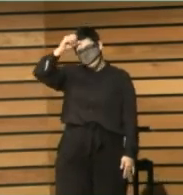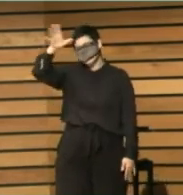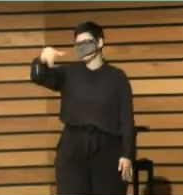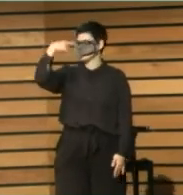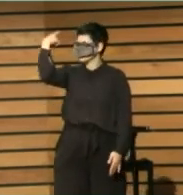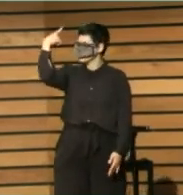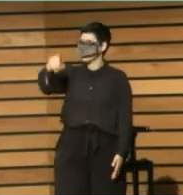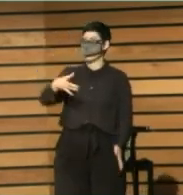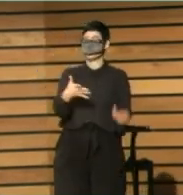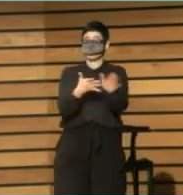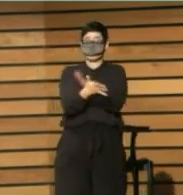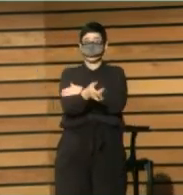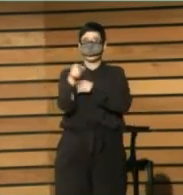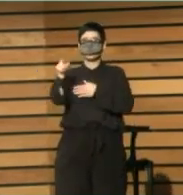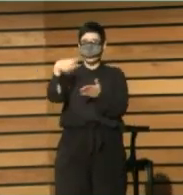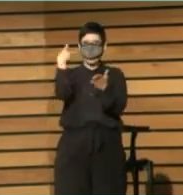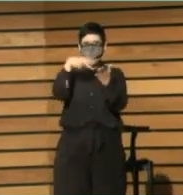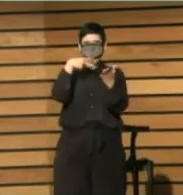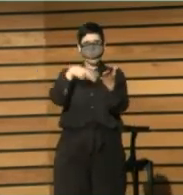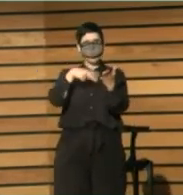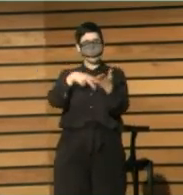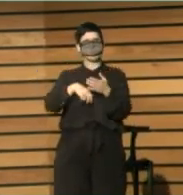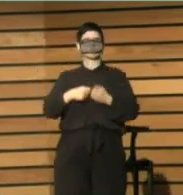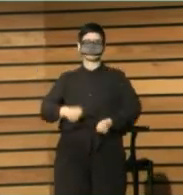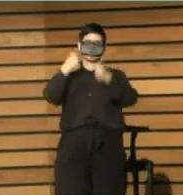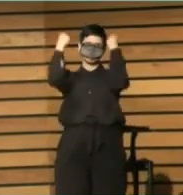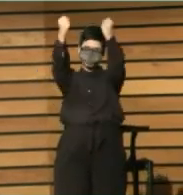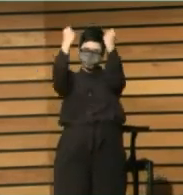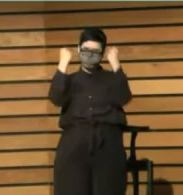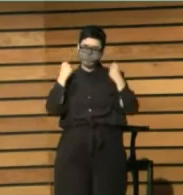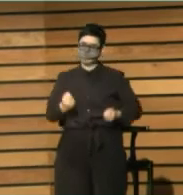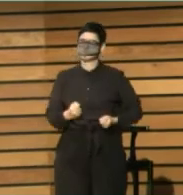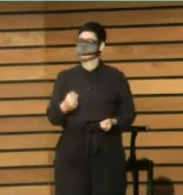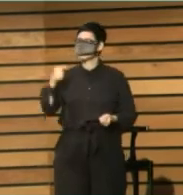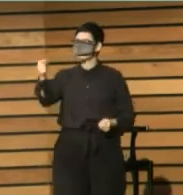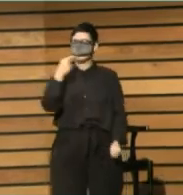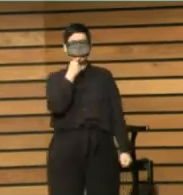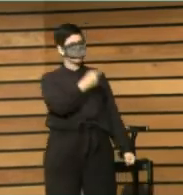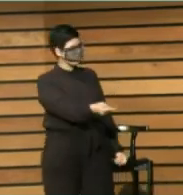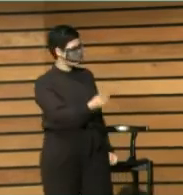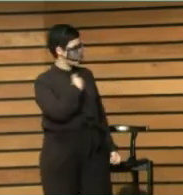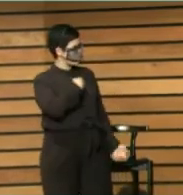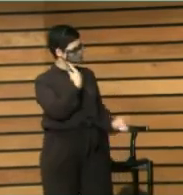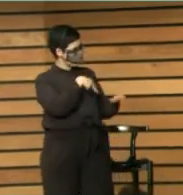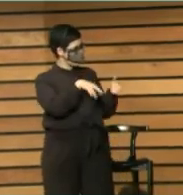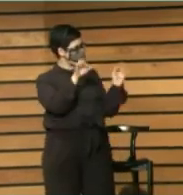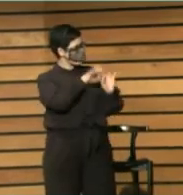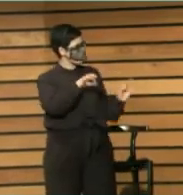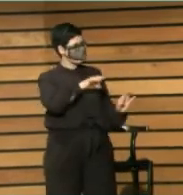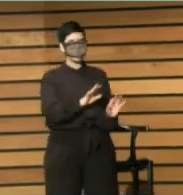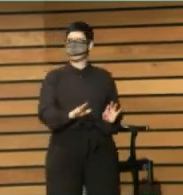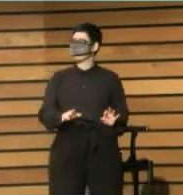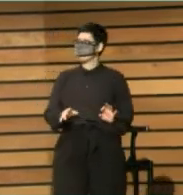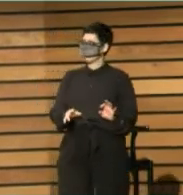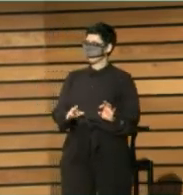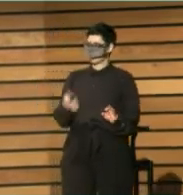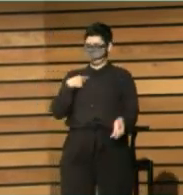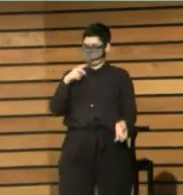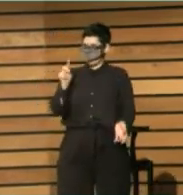leyeras serías imbatible. Y él me dijo, ¿quién te ha dicho a ti que yo no leo? Yo dije, yo te veo, ¿no